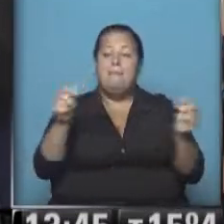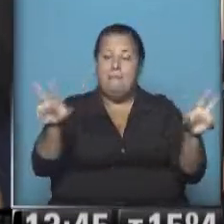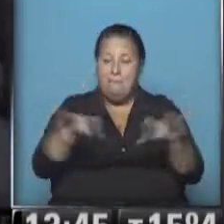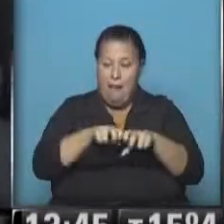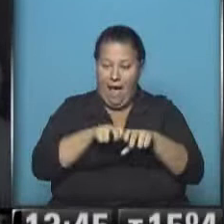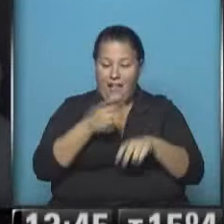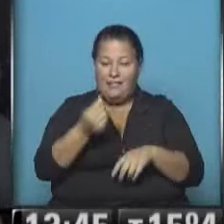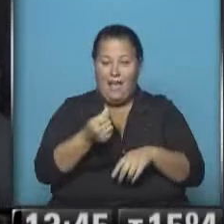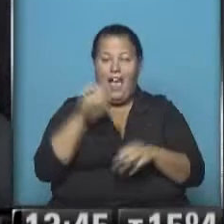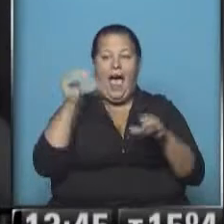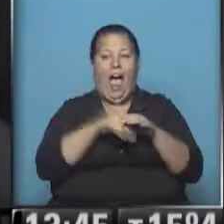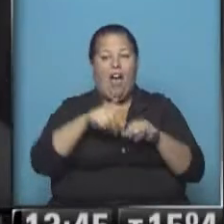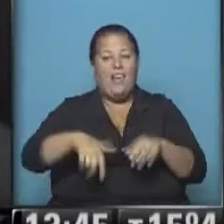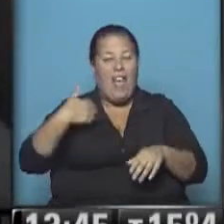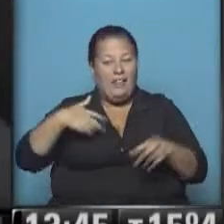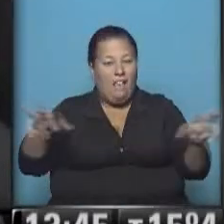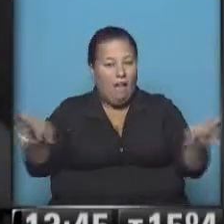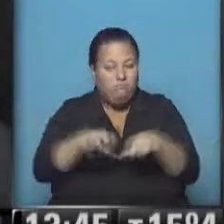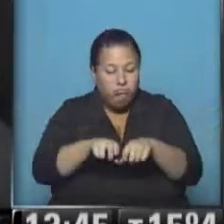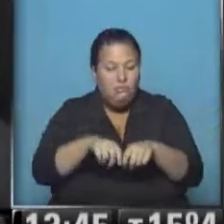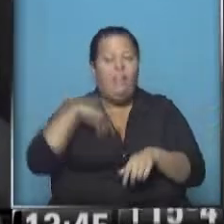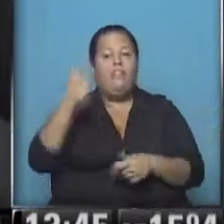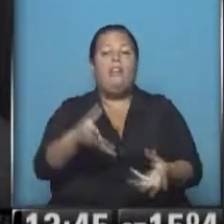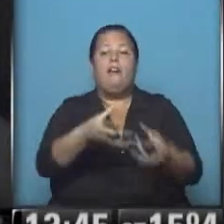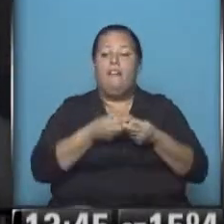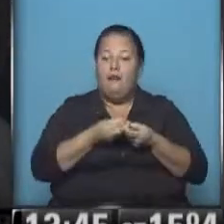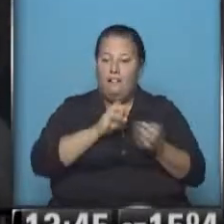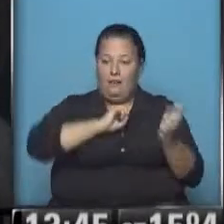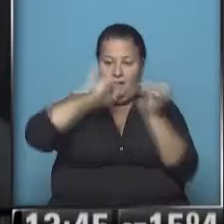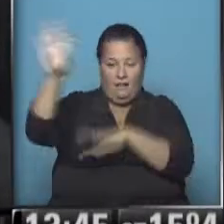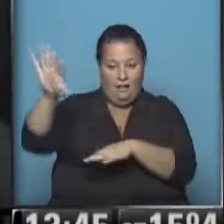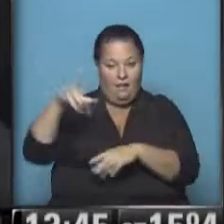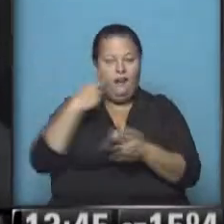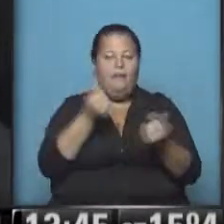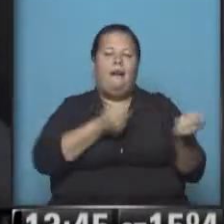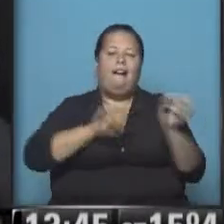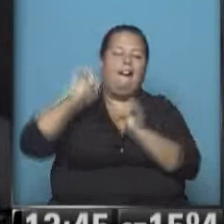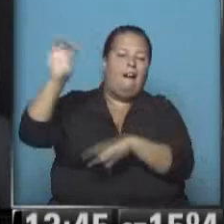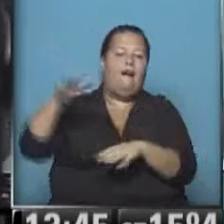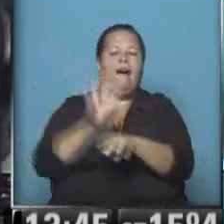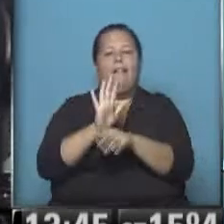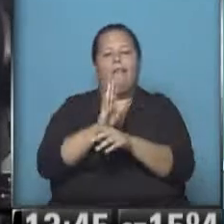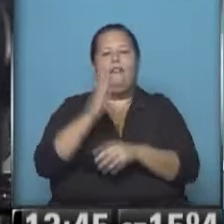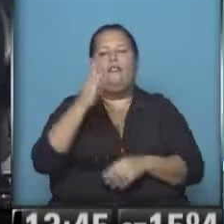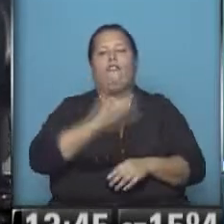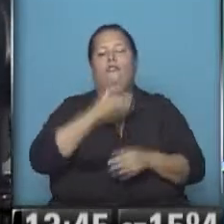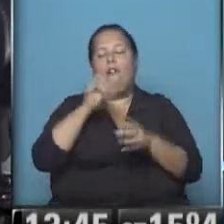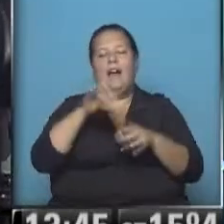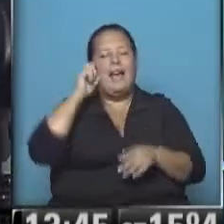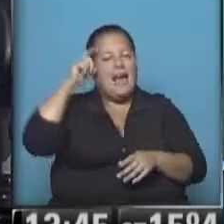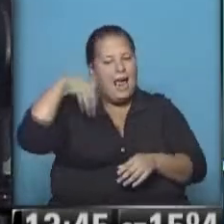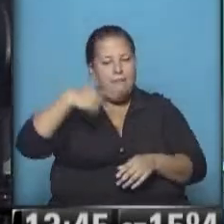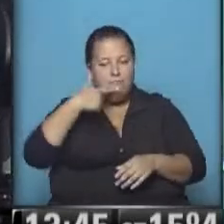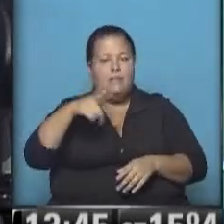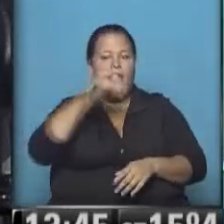sacaron ahorristas argentinos y que después se lo terminó llevando a través de distintos fondos como el fondo james que son los fondos